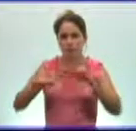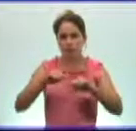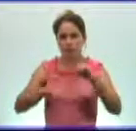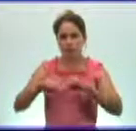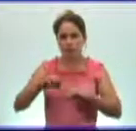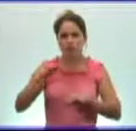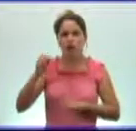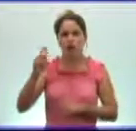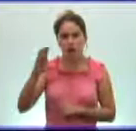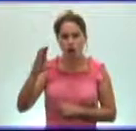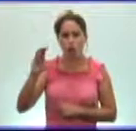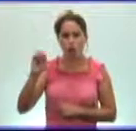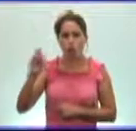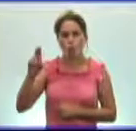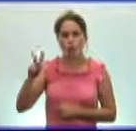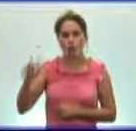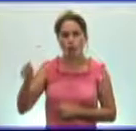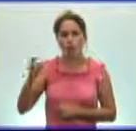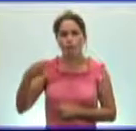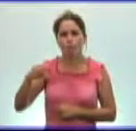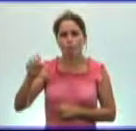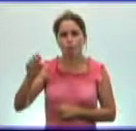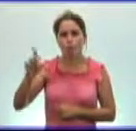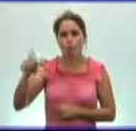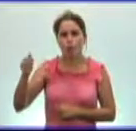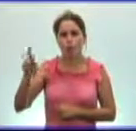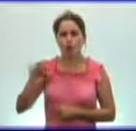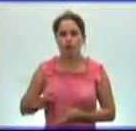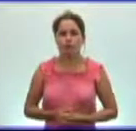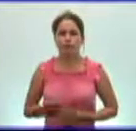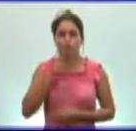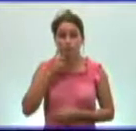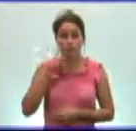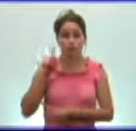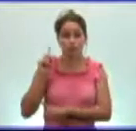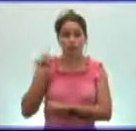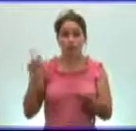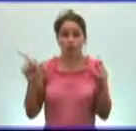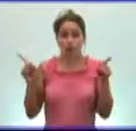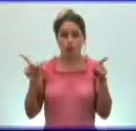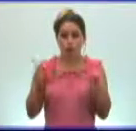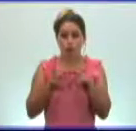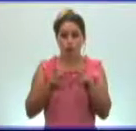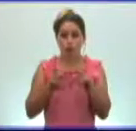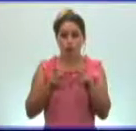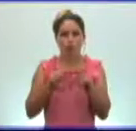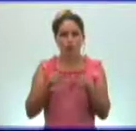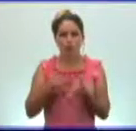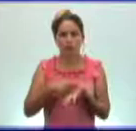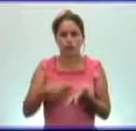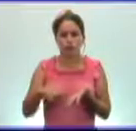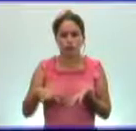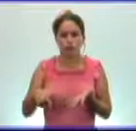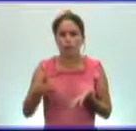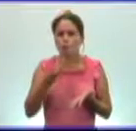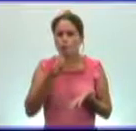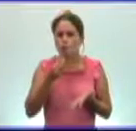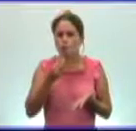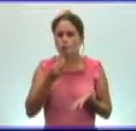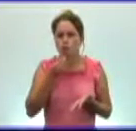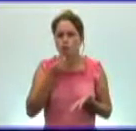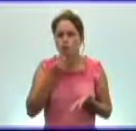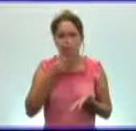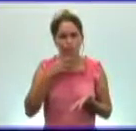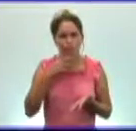polar. Por lo tanto, aquí se lo resumo y vamos a dar un tiempo para que ustedes copien esta